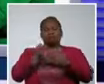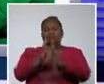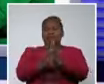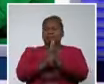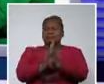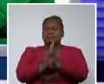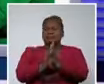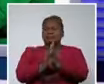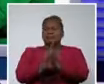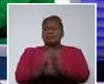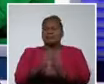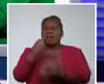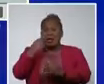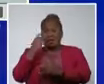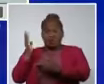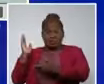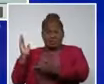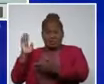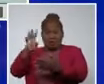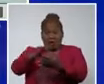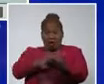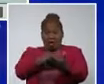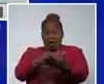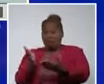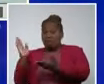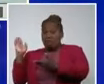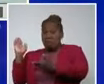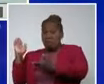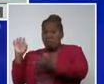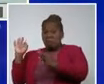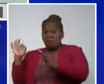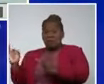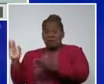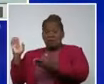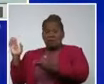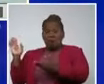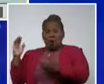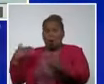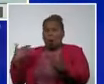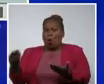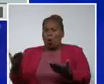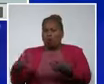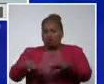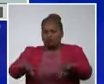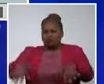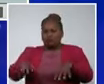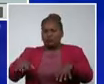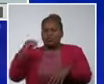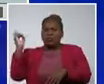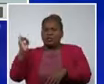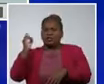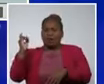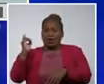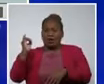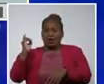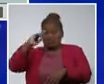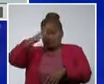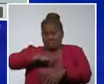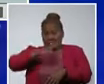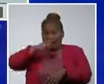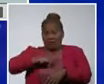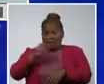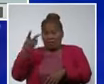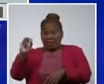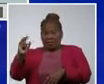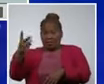donde sí se ve en el comportamiento de la situación internacional desde abril del año 2020,